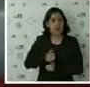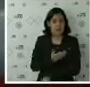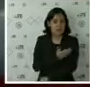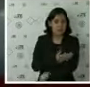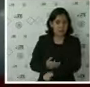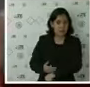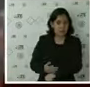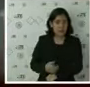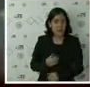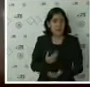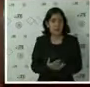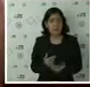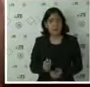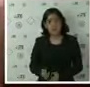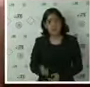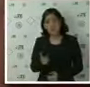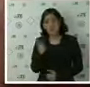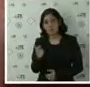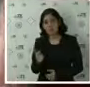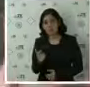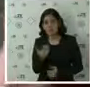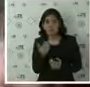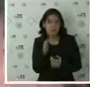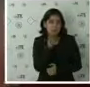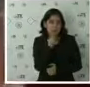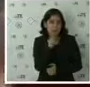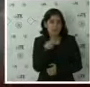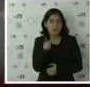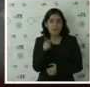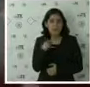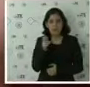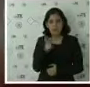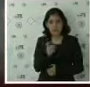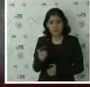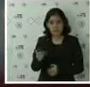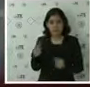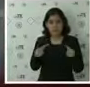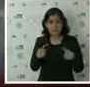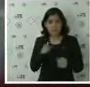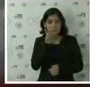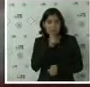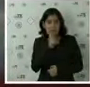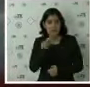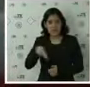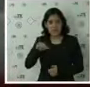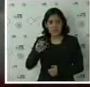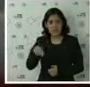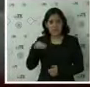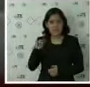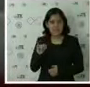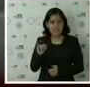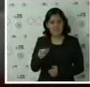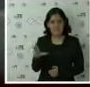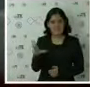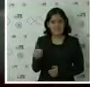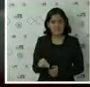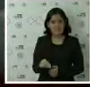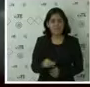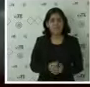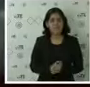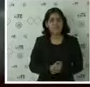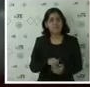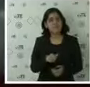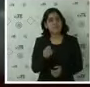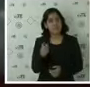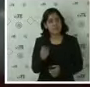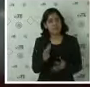salario. Y por lo tanto les dicen ninis, pues ¿qué creen? Que no lo son. Entonces eso también es muy importante. Finalmente les diría una